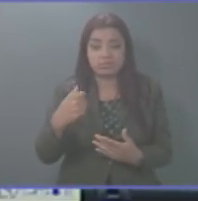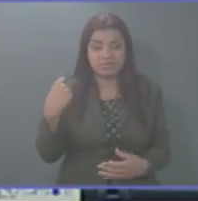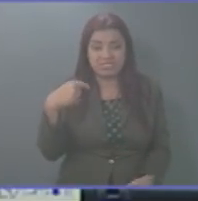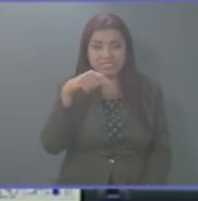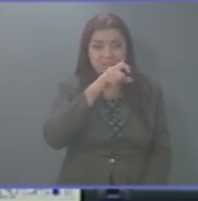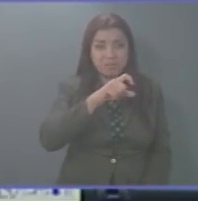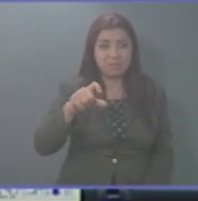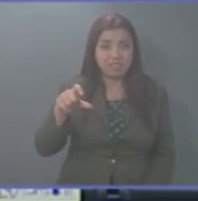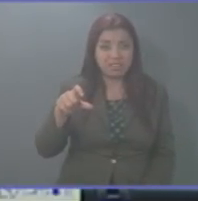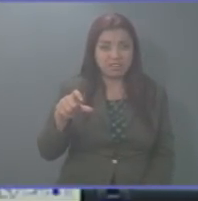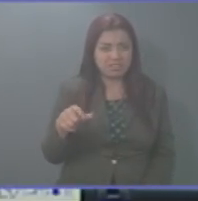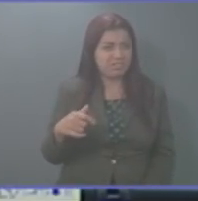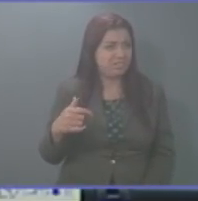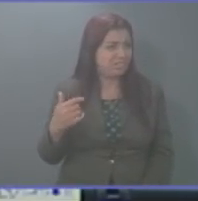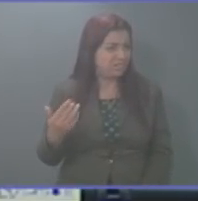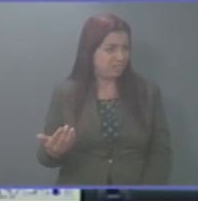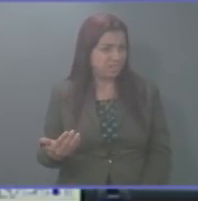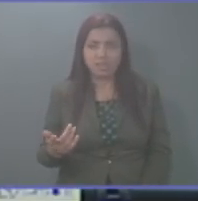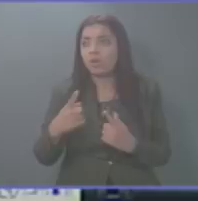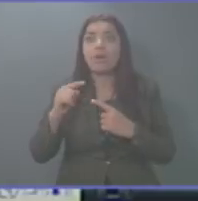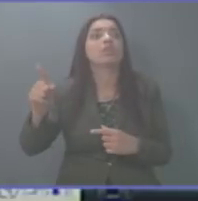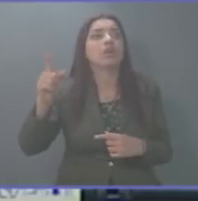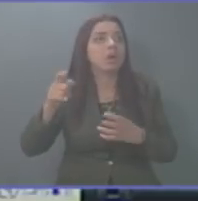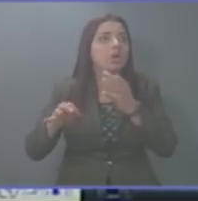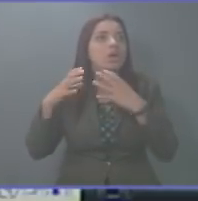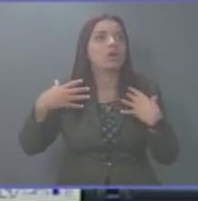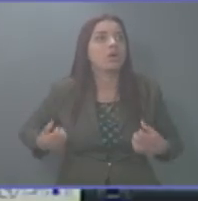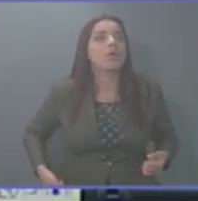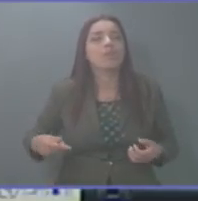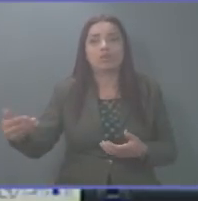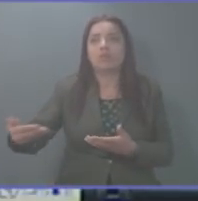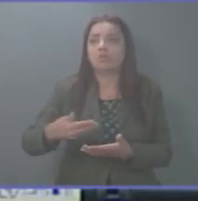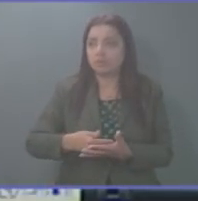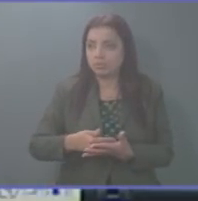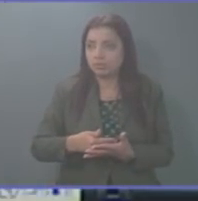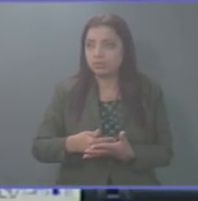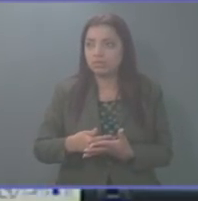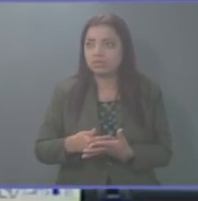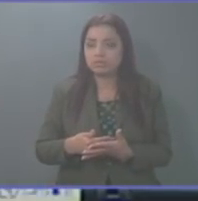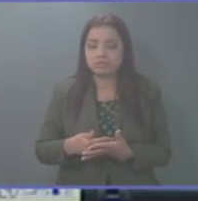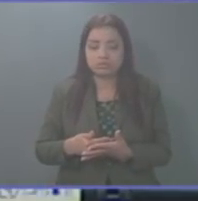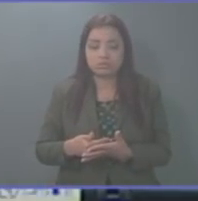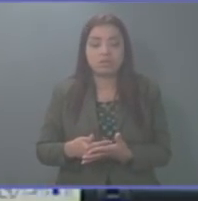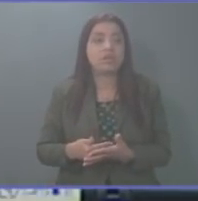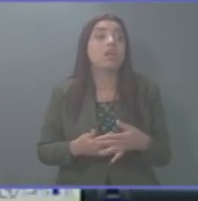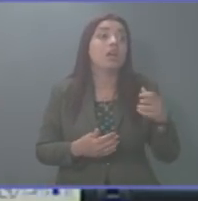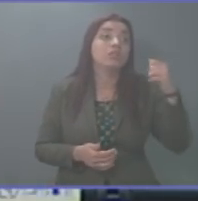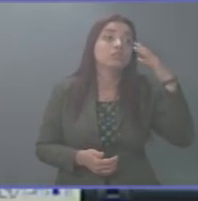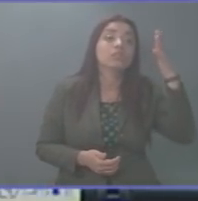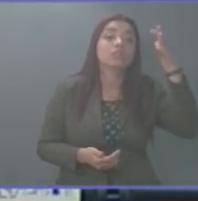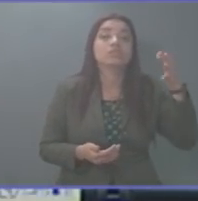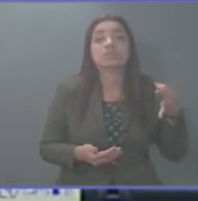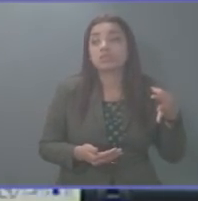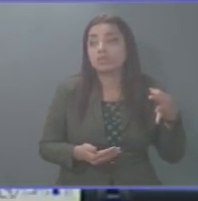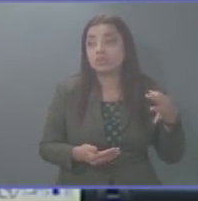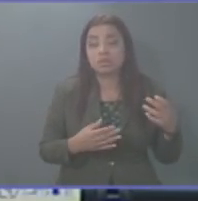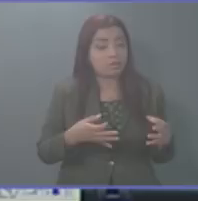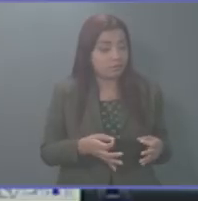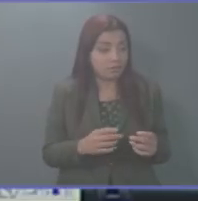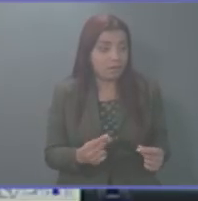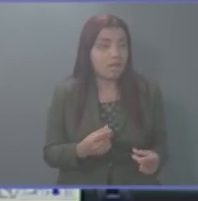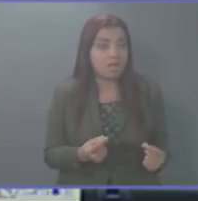semana. Y justo cuando llega la propuesta del Ejecutivo, se decide de